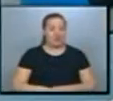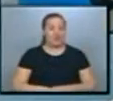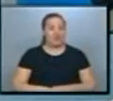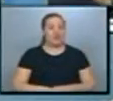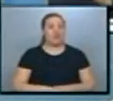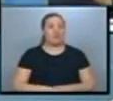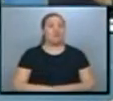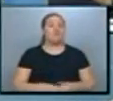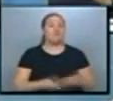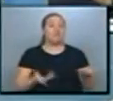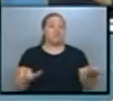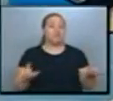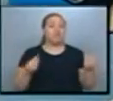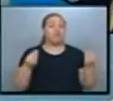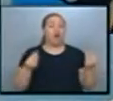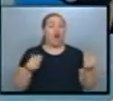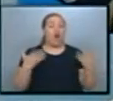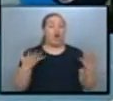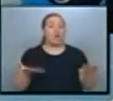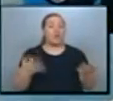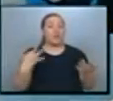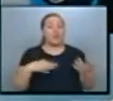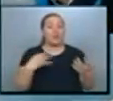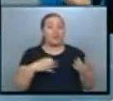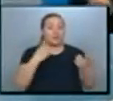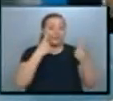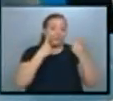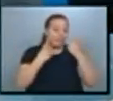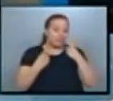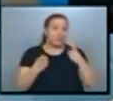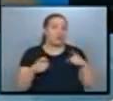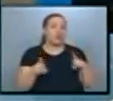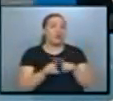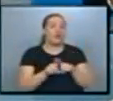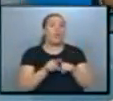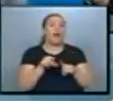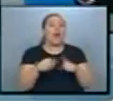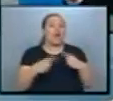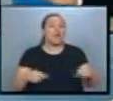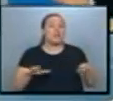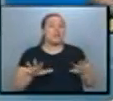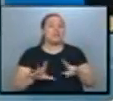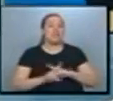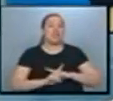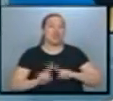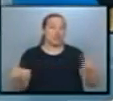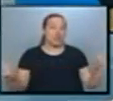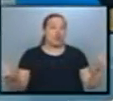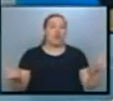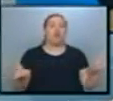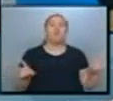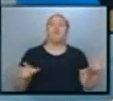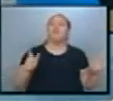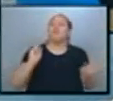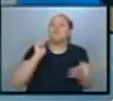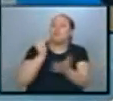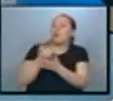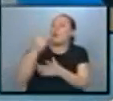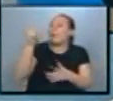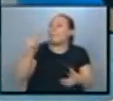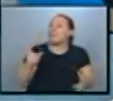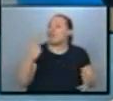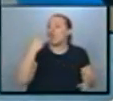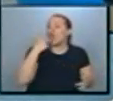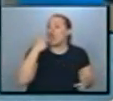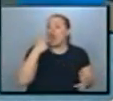Probablemente sí. Sí. Por eso tomar algún tipo de recaudo, como para que estas cosas no pasen. Por lo menos contratar a un conocido, saber que no toman, porque al final